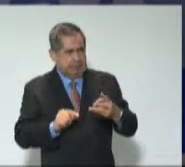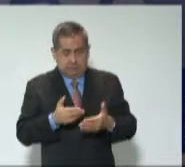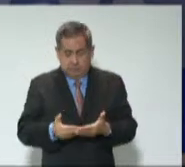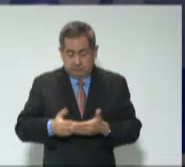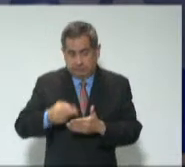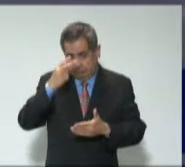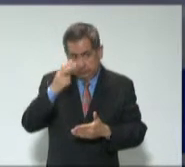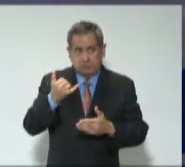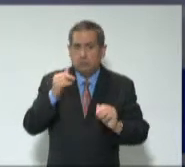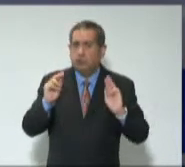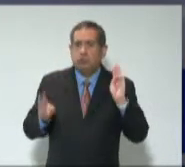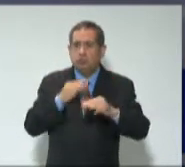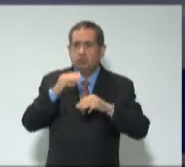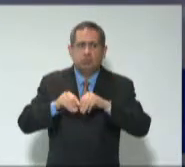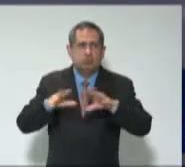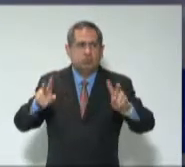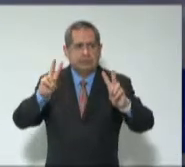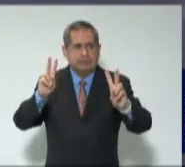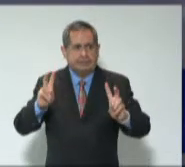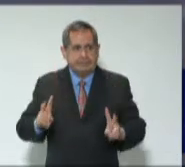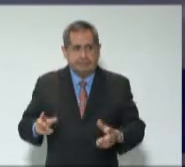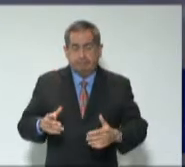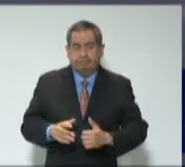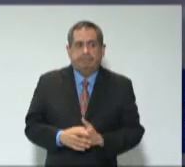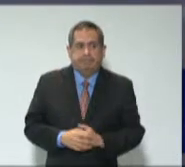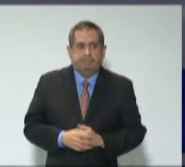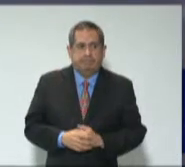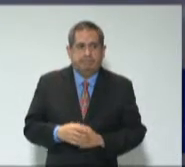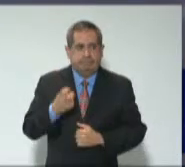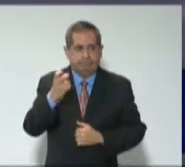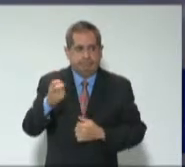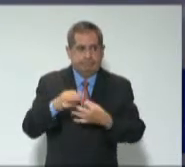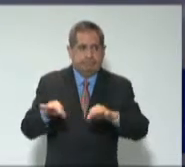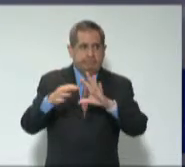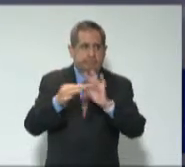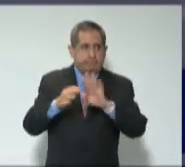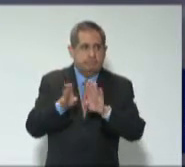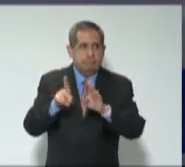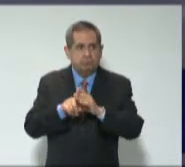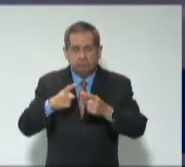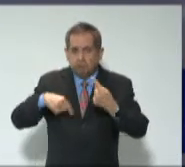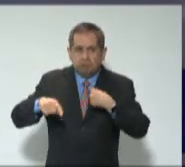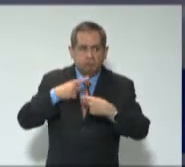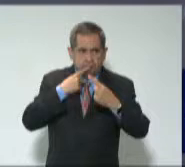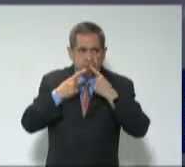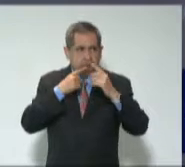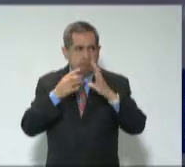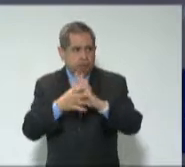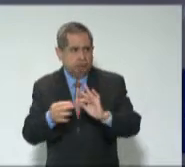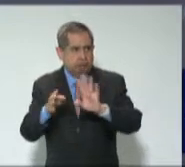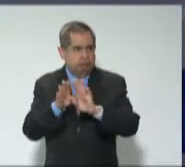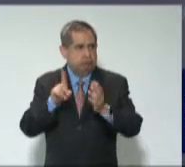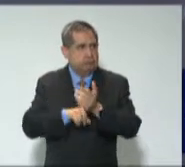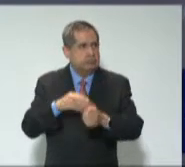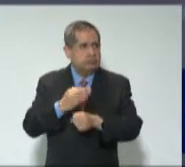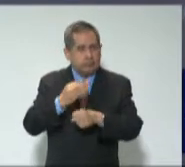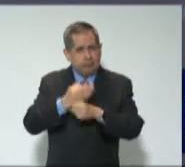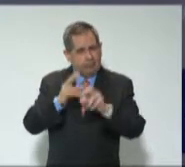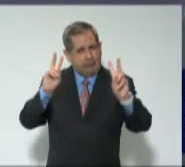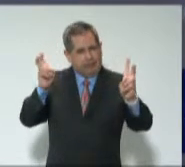mundo entero no podemos dejar de discutir esta